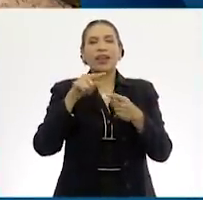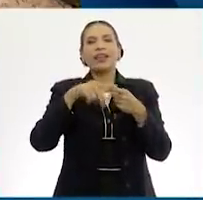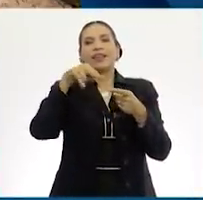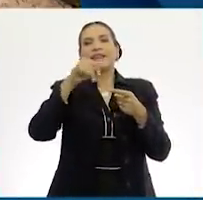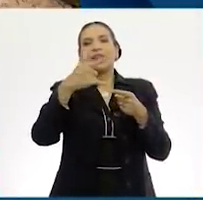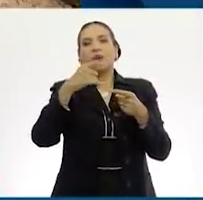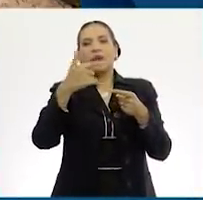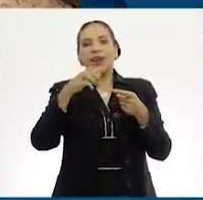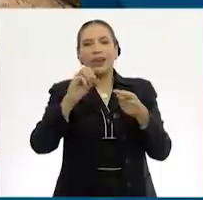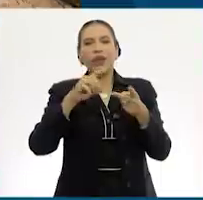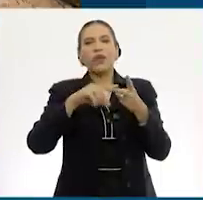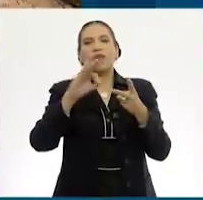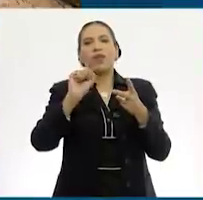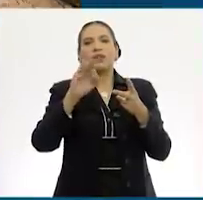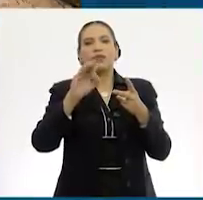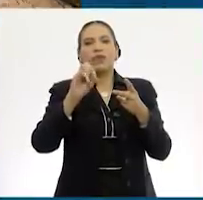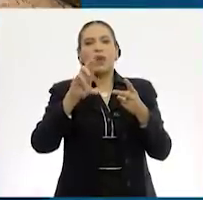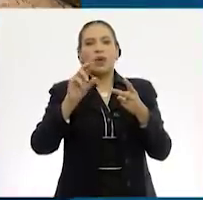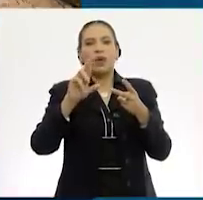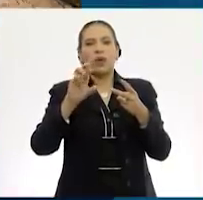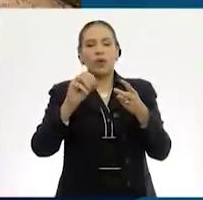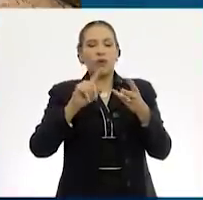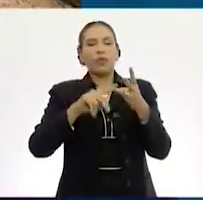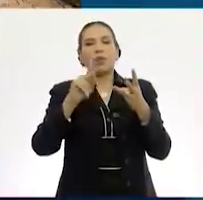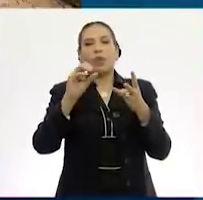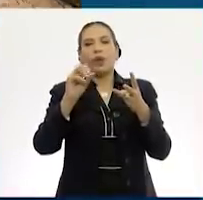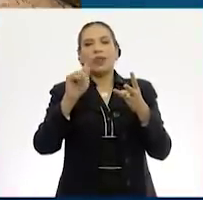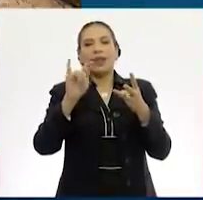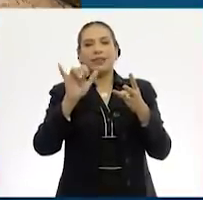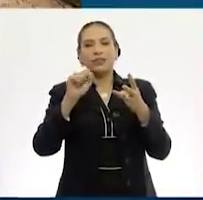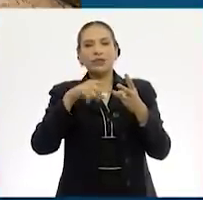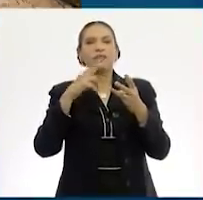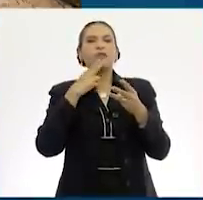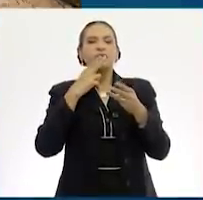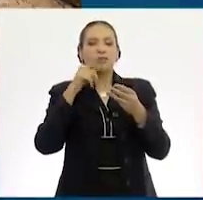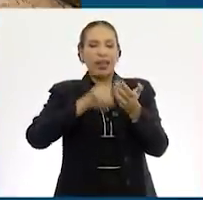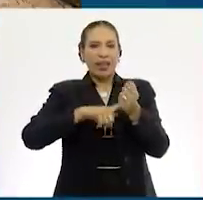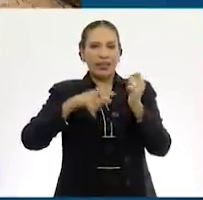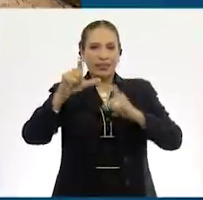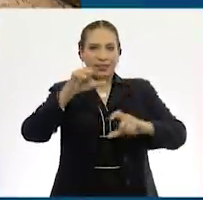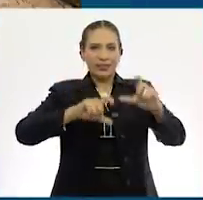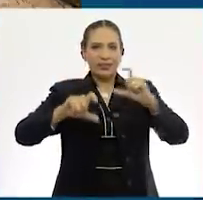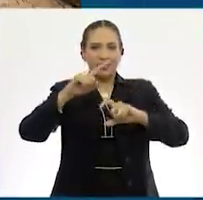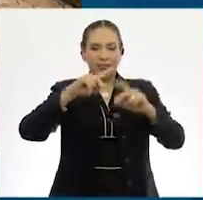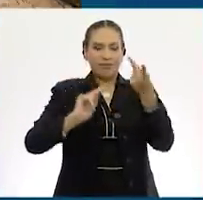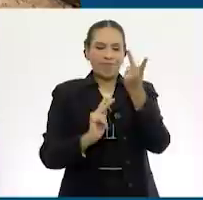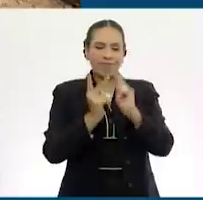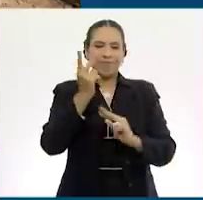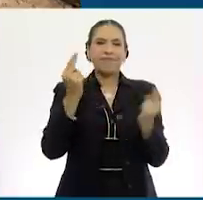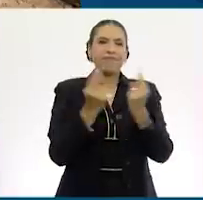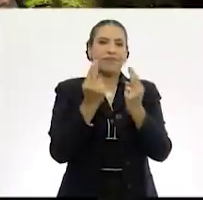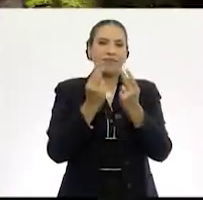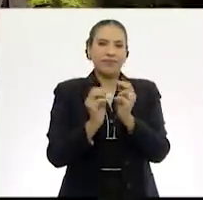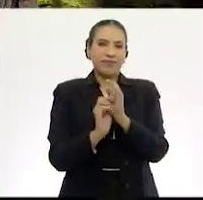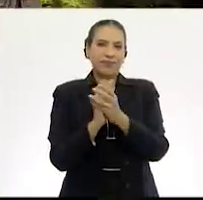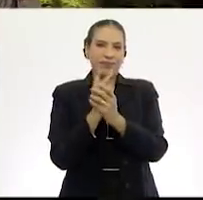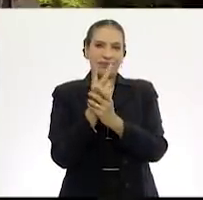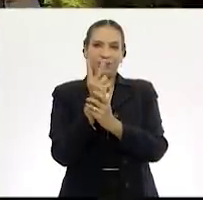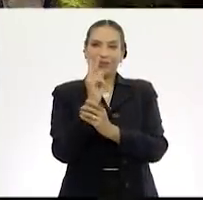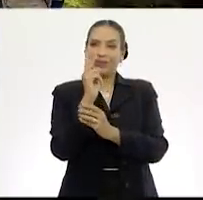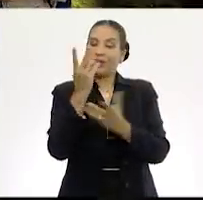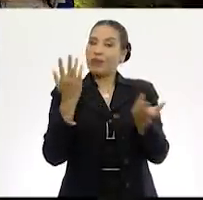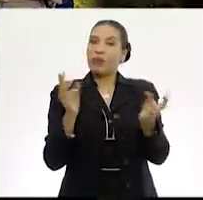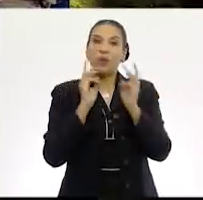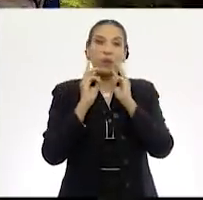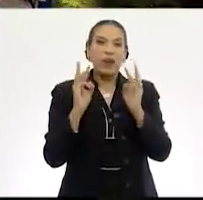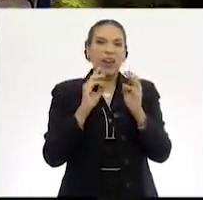fósforo y potasio. Tres elementos químicos que necesitan las plantas para crecer. ¡Wow! Uy, entonces guano.